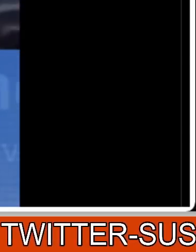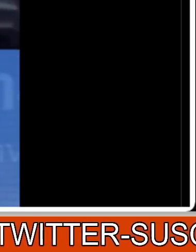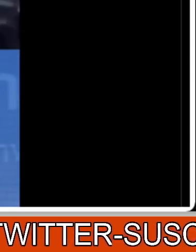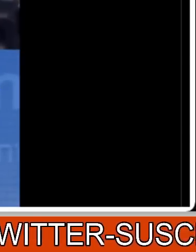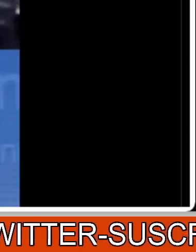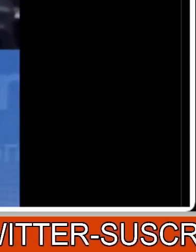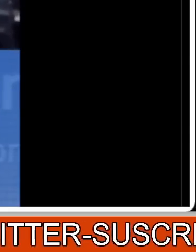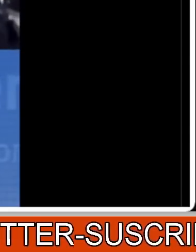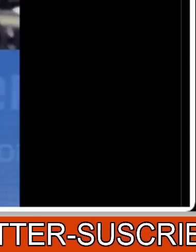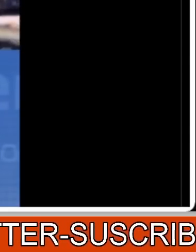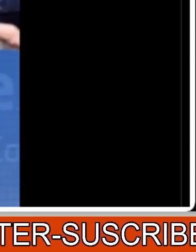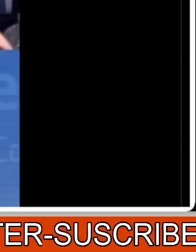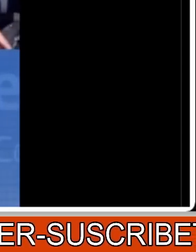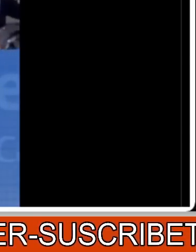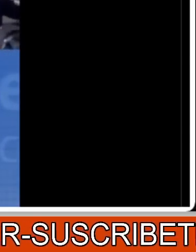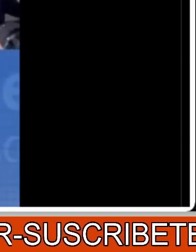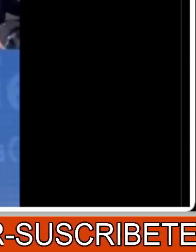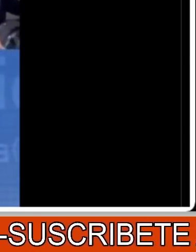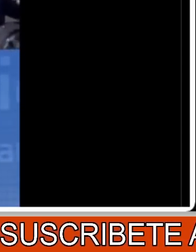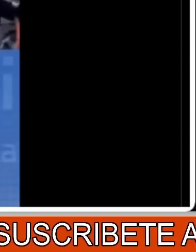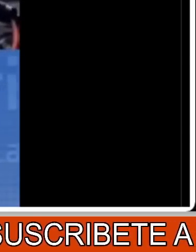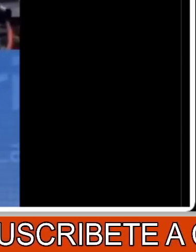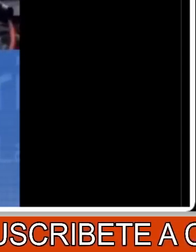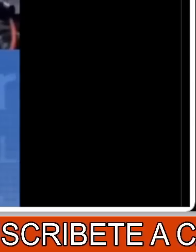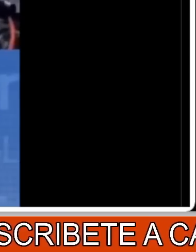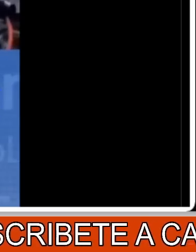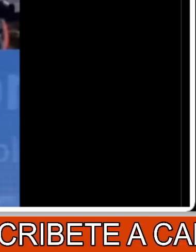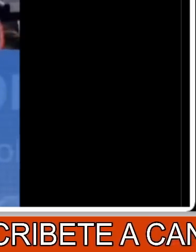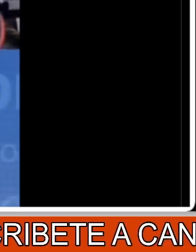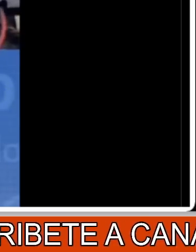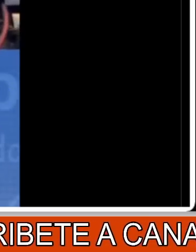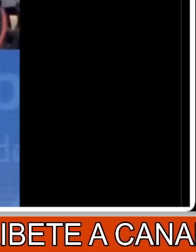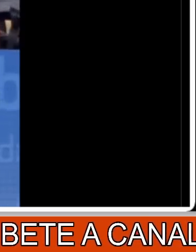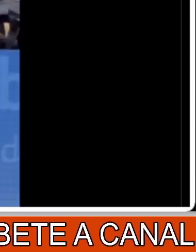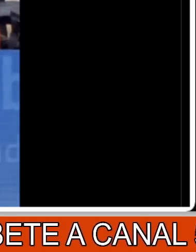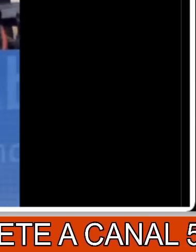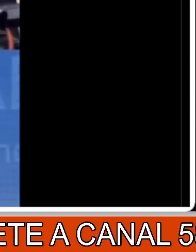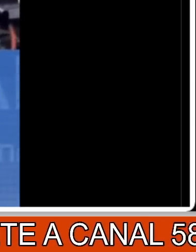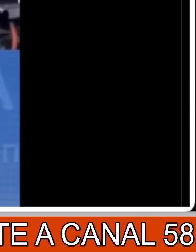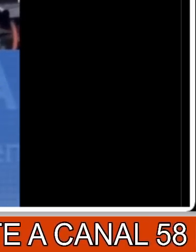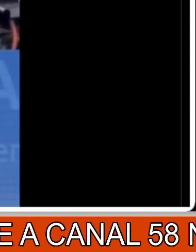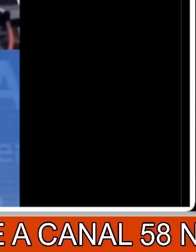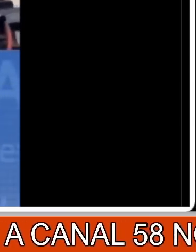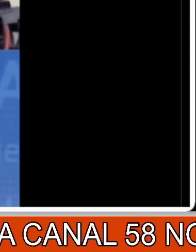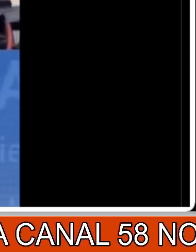Lo que queda muy claro, amigos y amigas, es que el INE quiere legislar